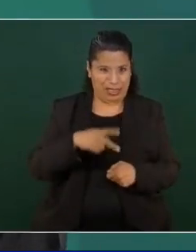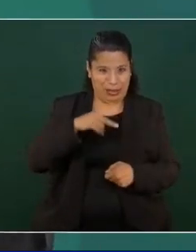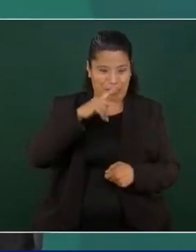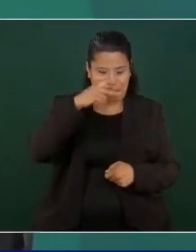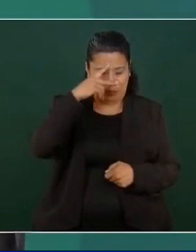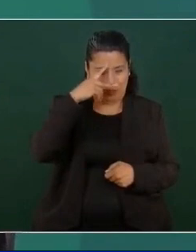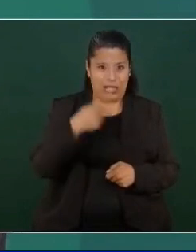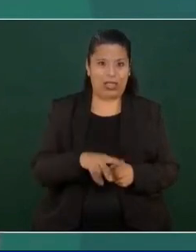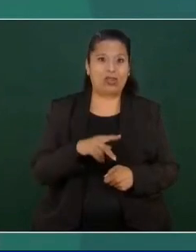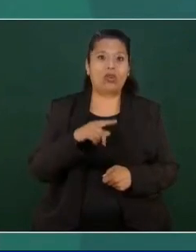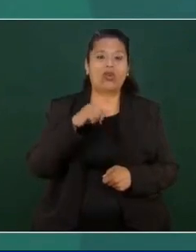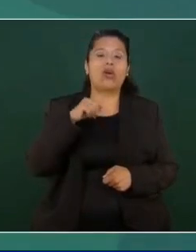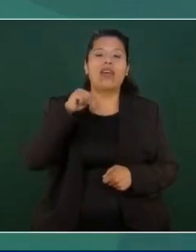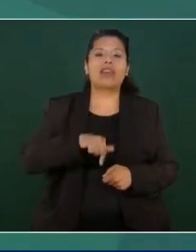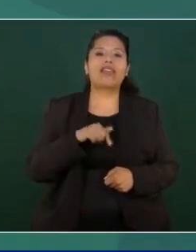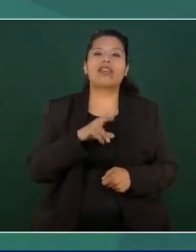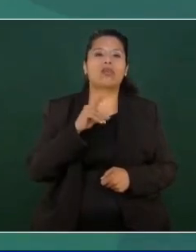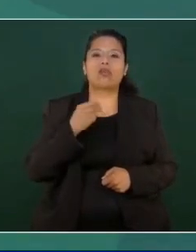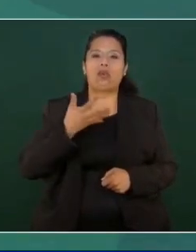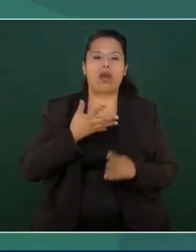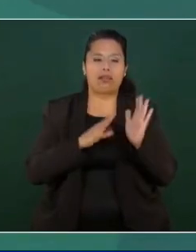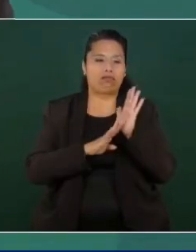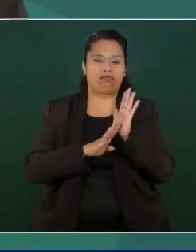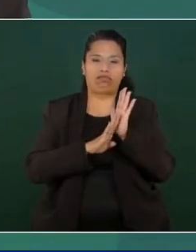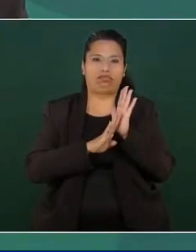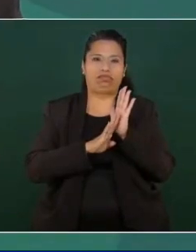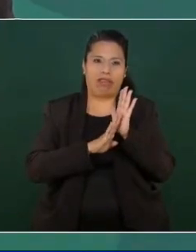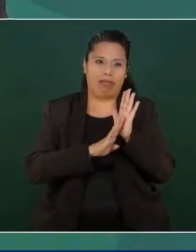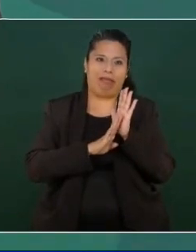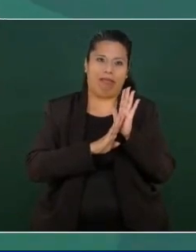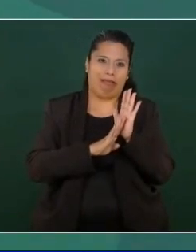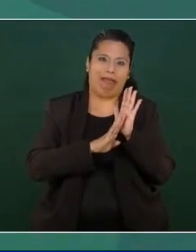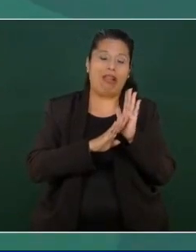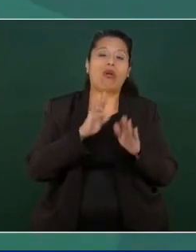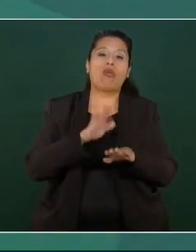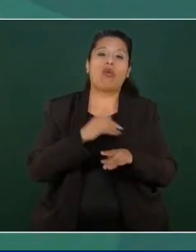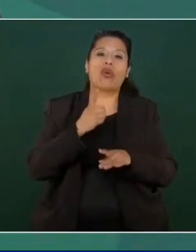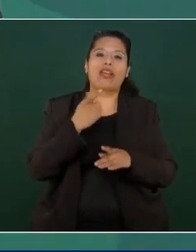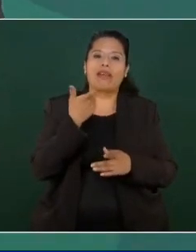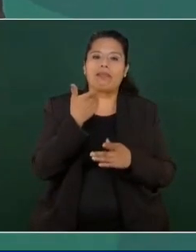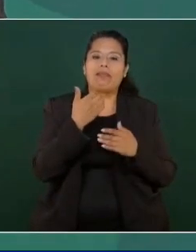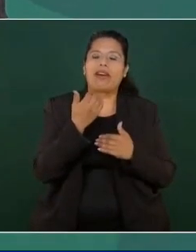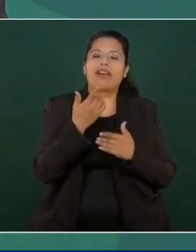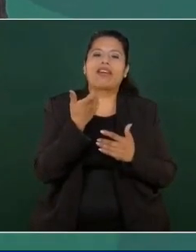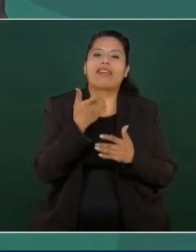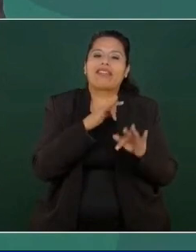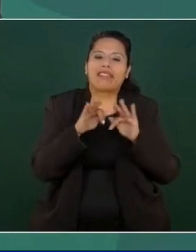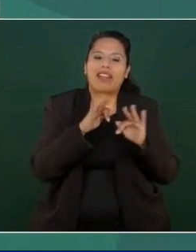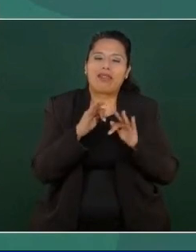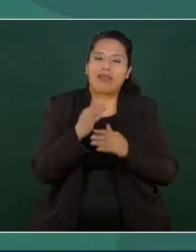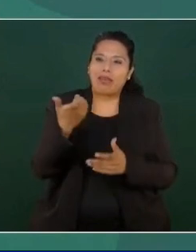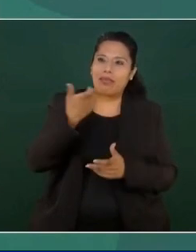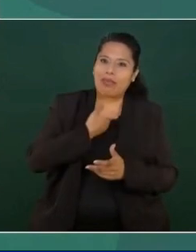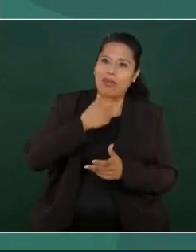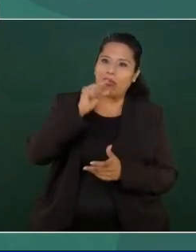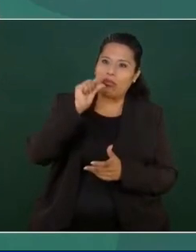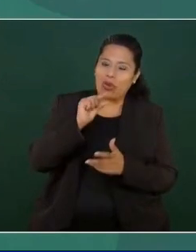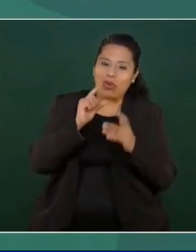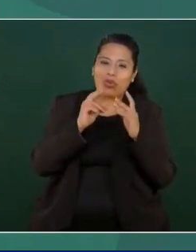en los que menos creció el salario en el mundo. Bueno, pues